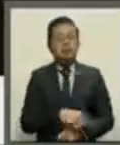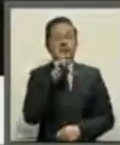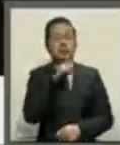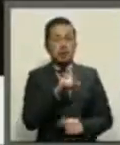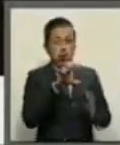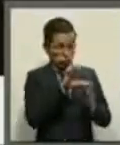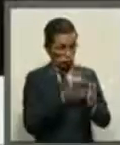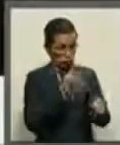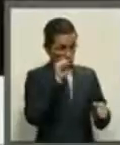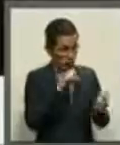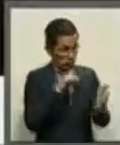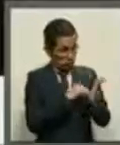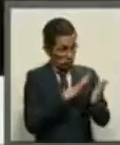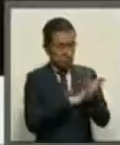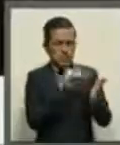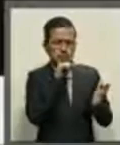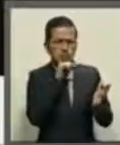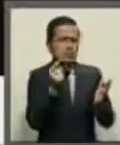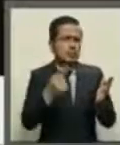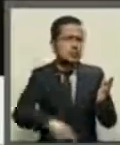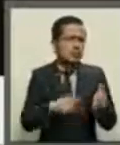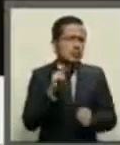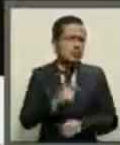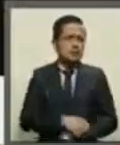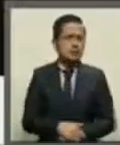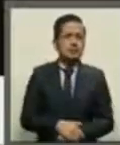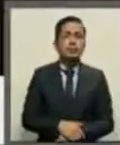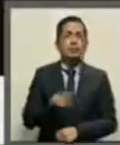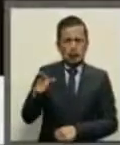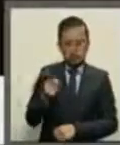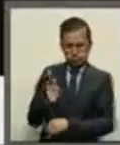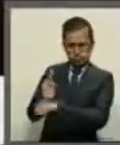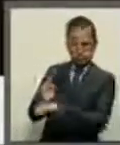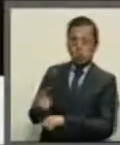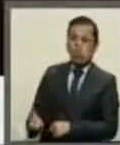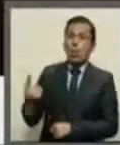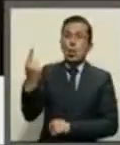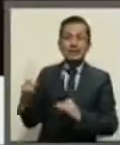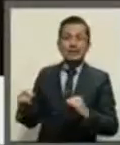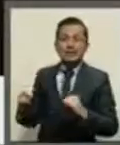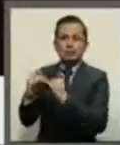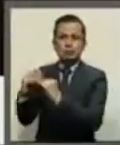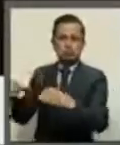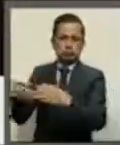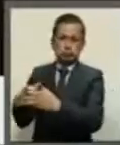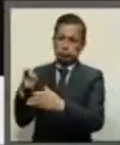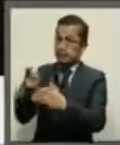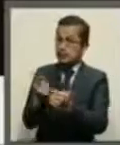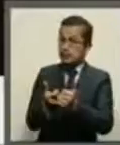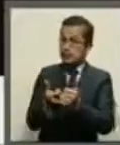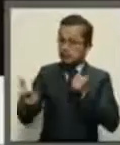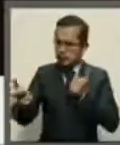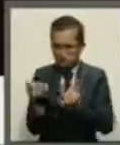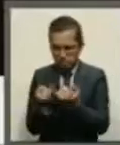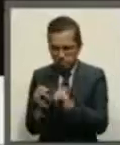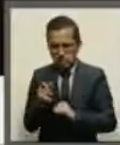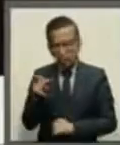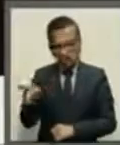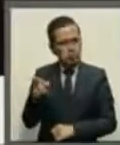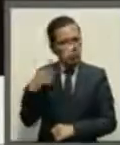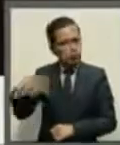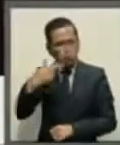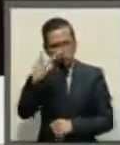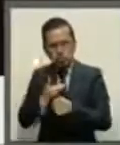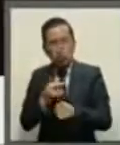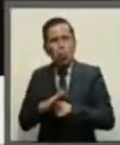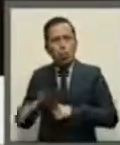la Federación cuenta con un organismo autónomo especializado responsable de garantizar el acceso a la información pública